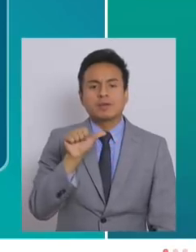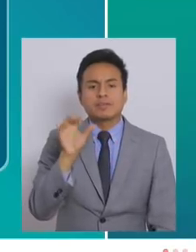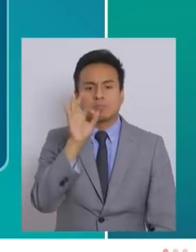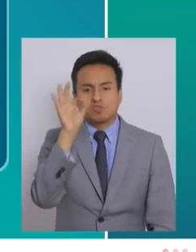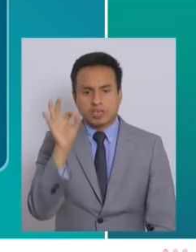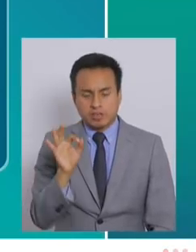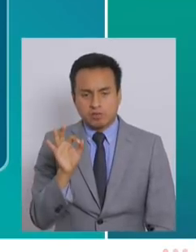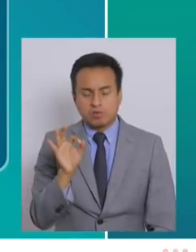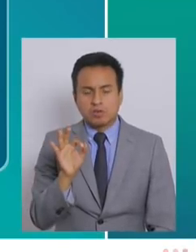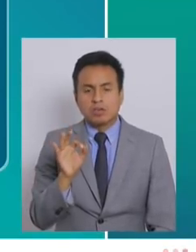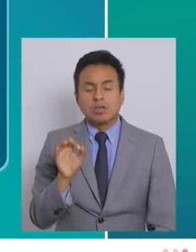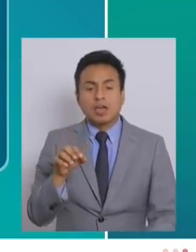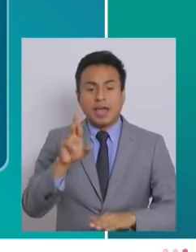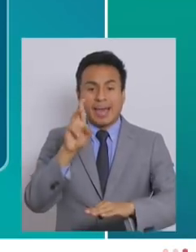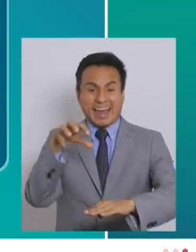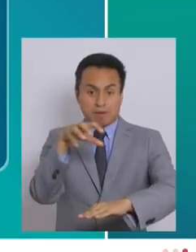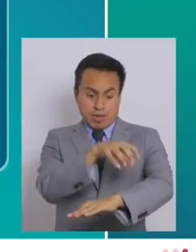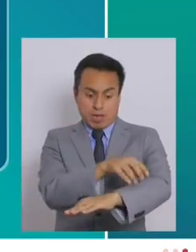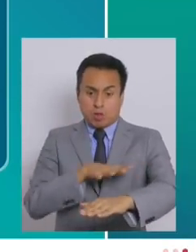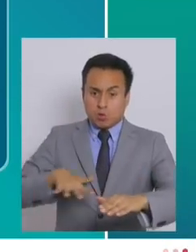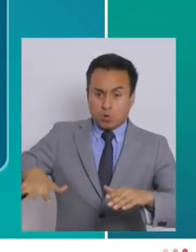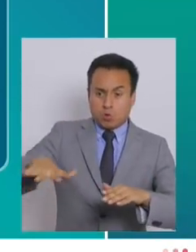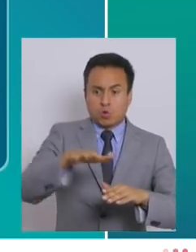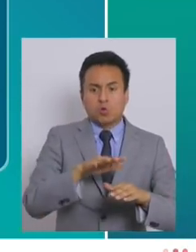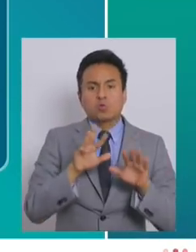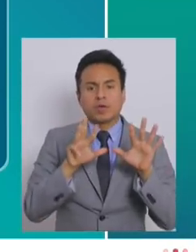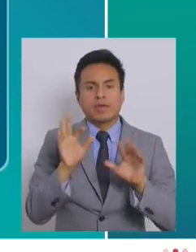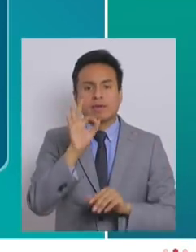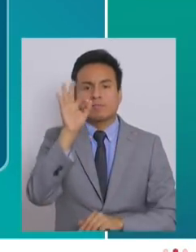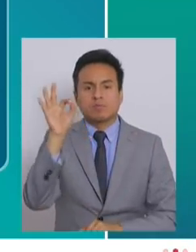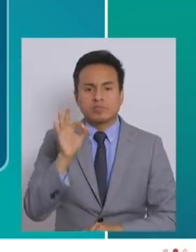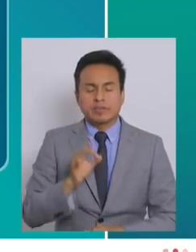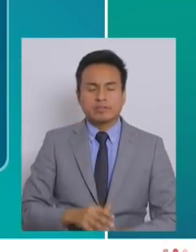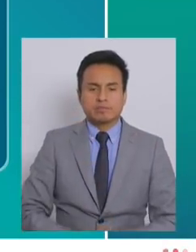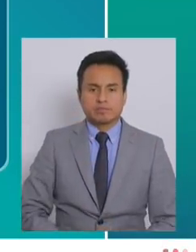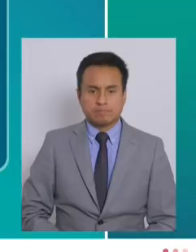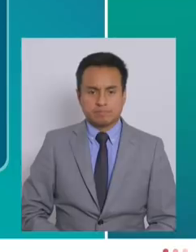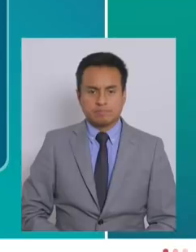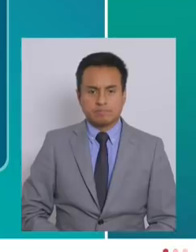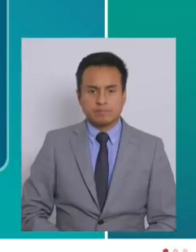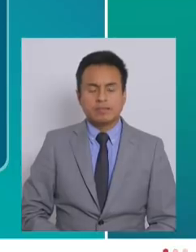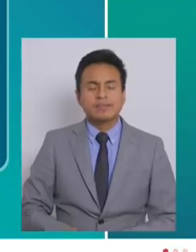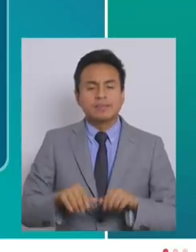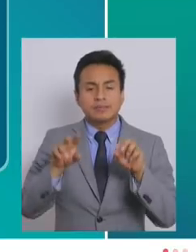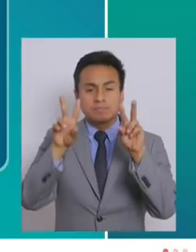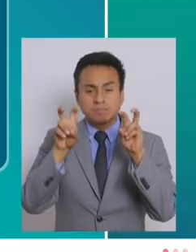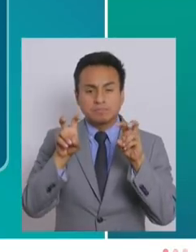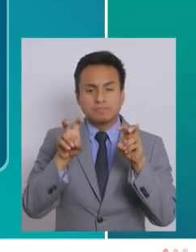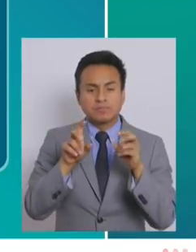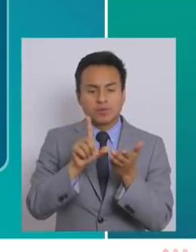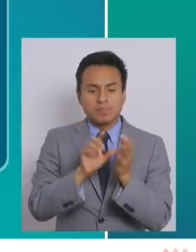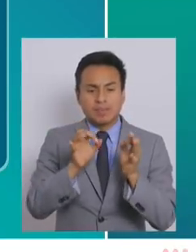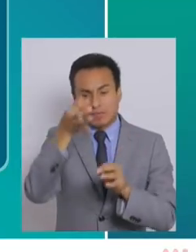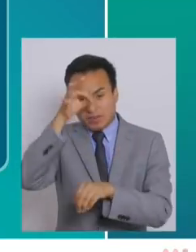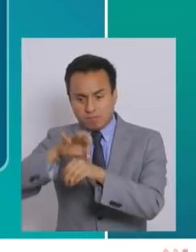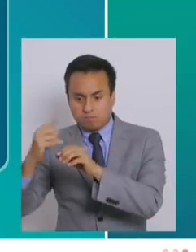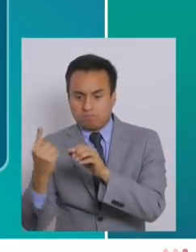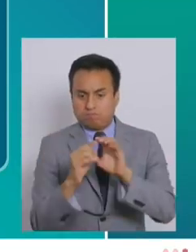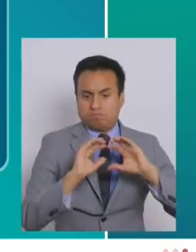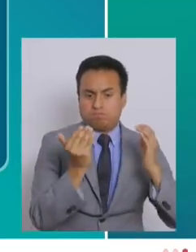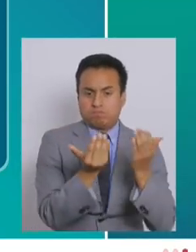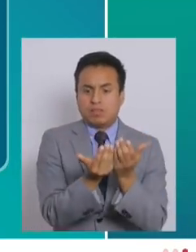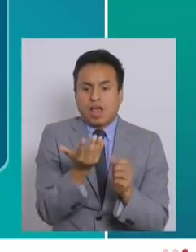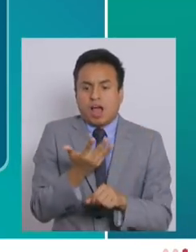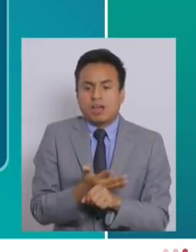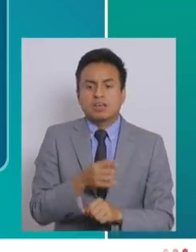y a nivel de la región metropolitana de un 9 por ciento respecto a las residencias sanitarias contamos